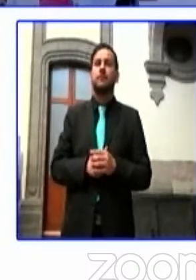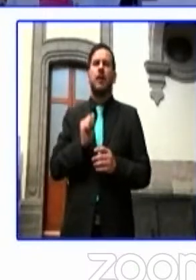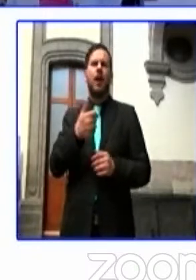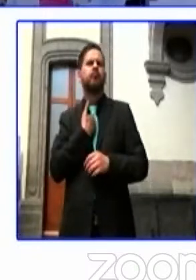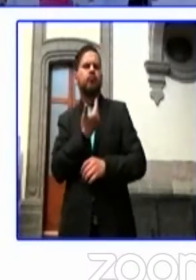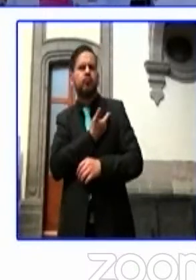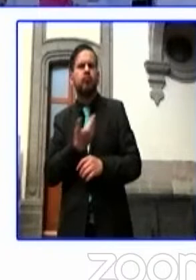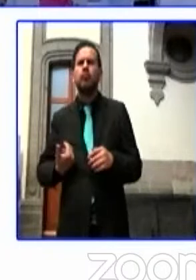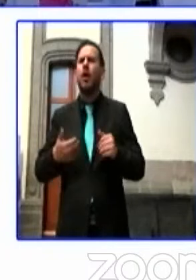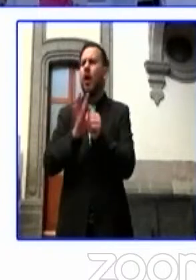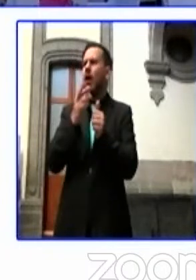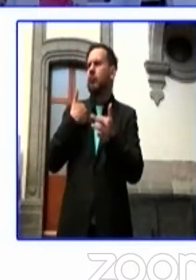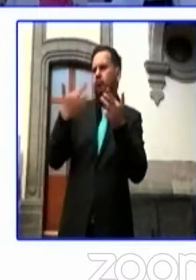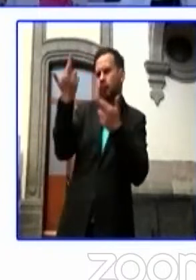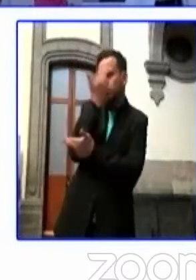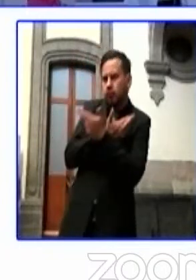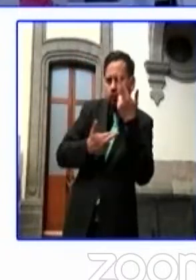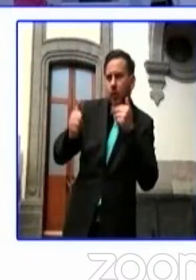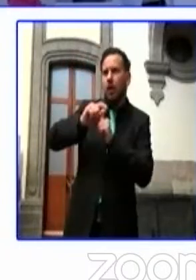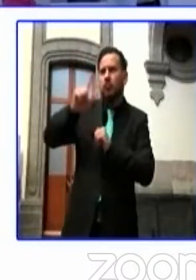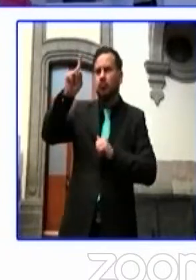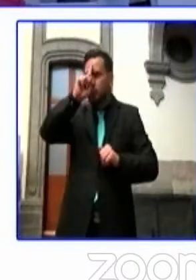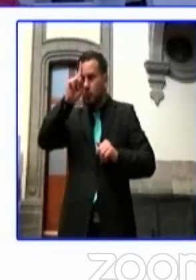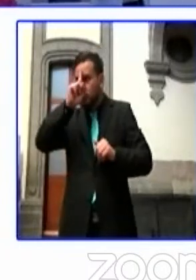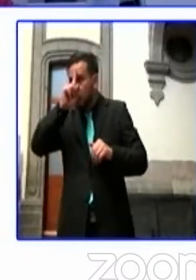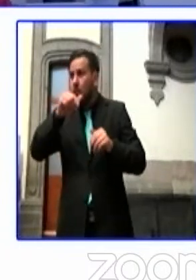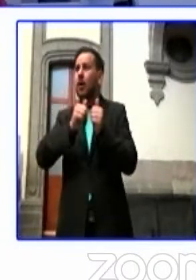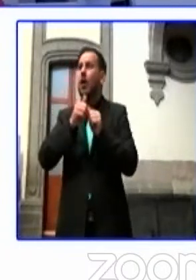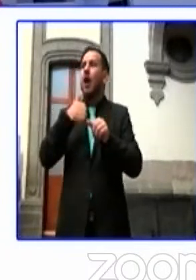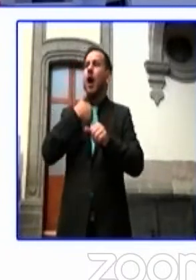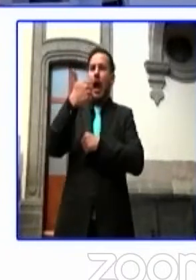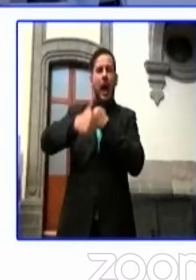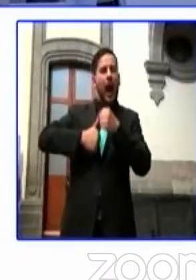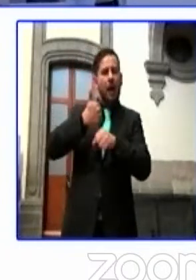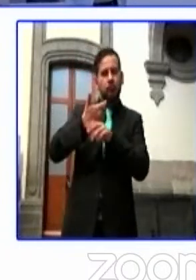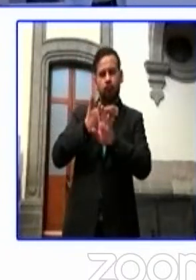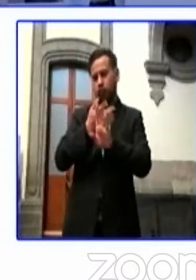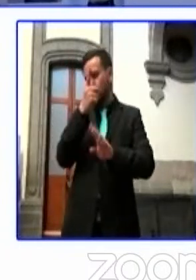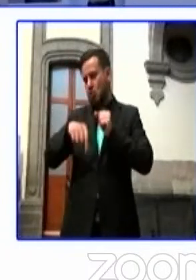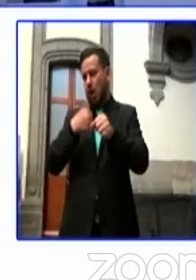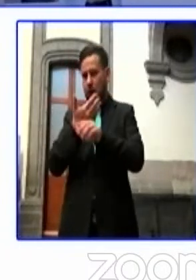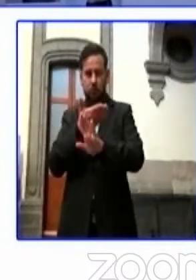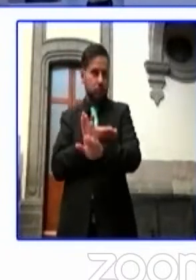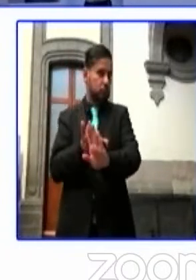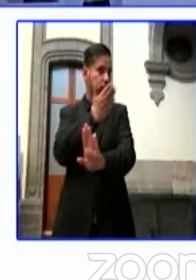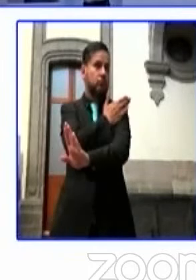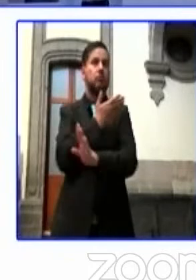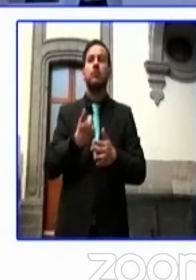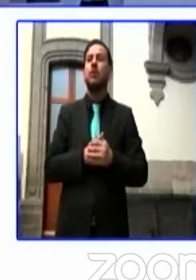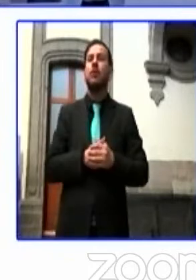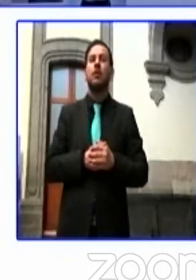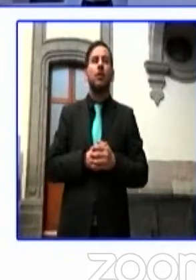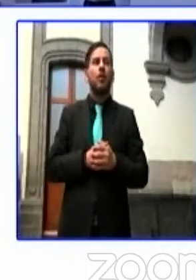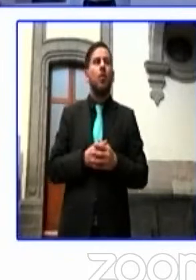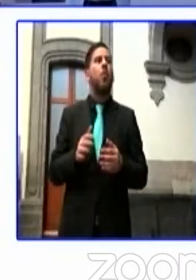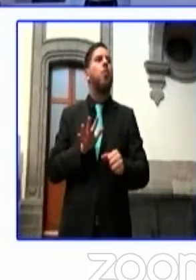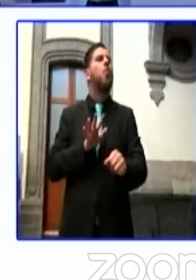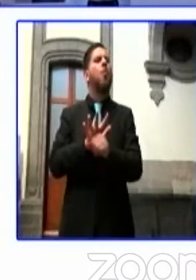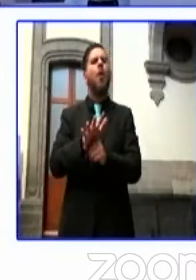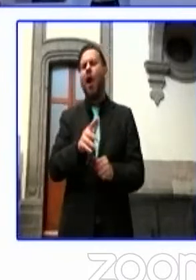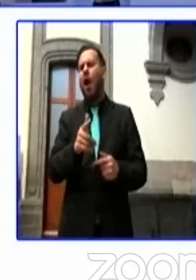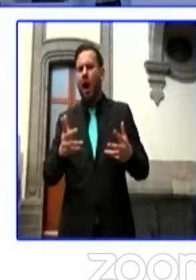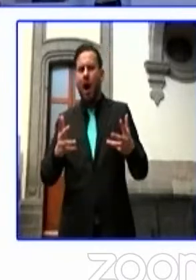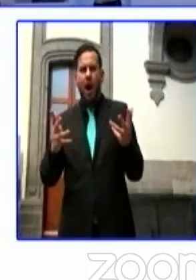proceso de revisión de las recomendaciones en marzo del año pasado, pues fue como, ¿cuál sería